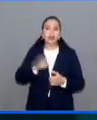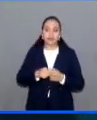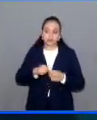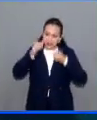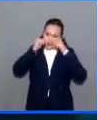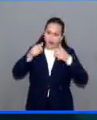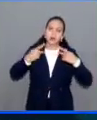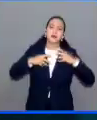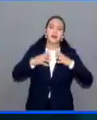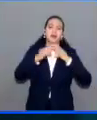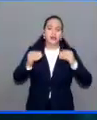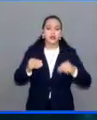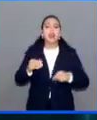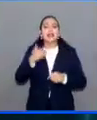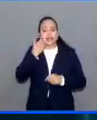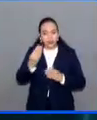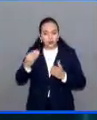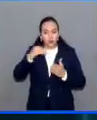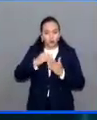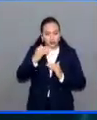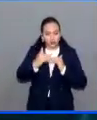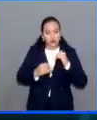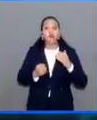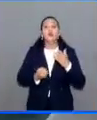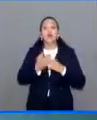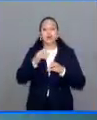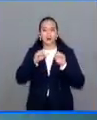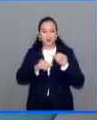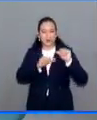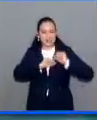avanzar en la instalación de una fiscalía especializada.